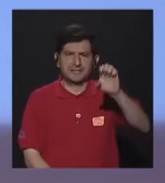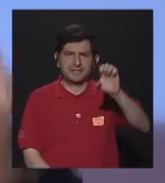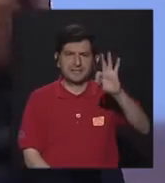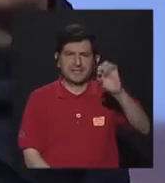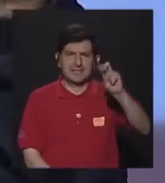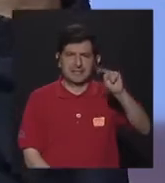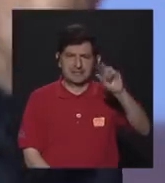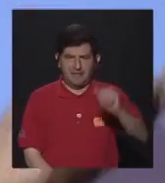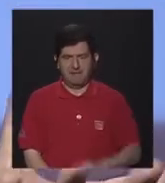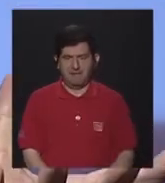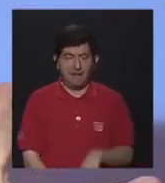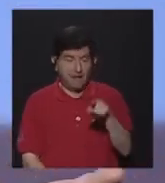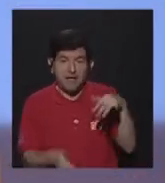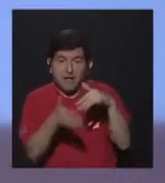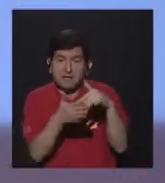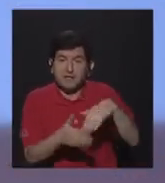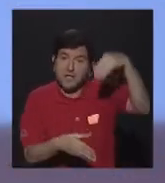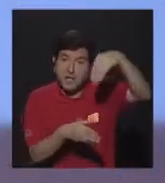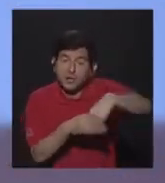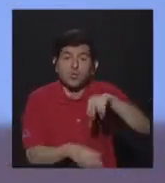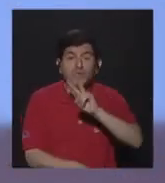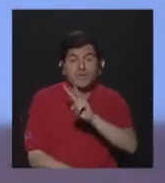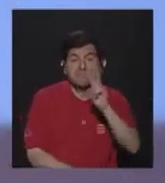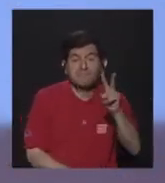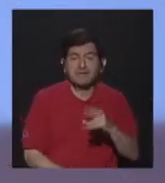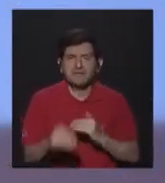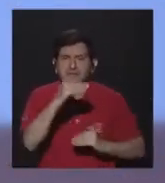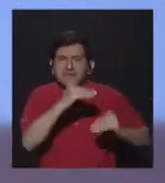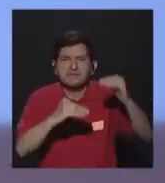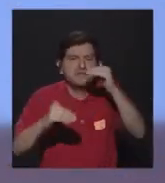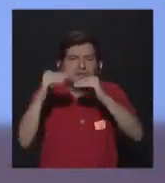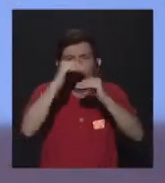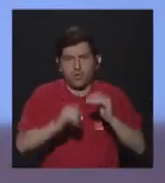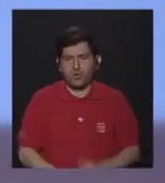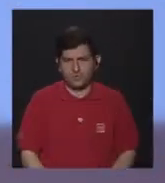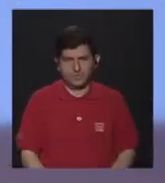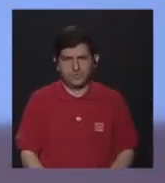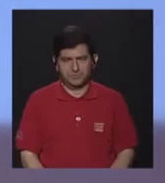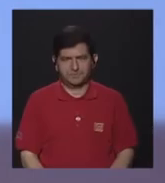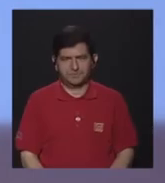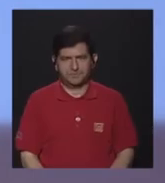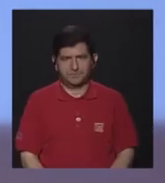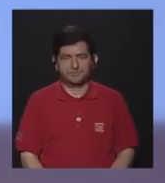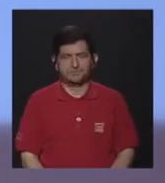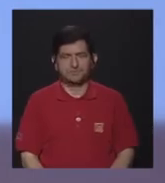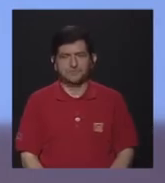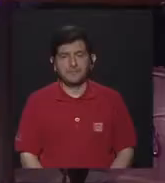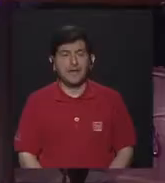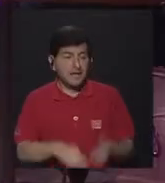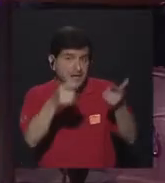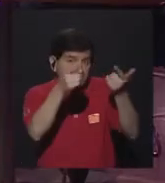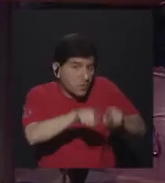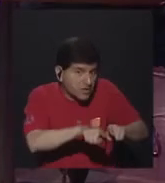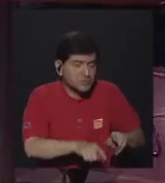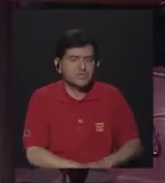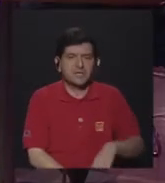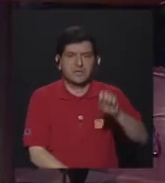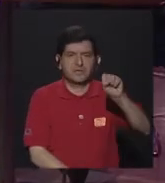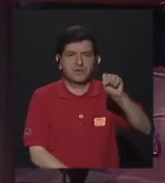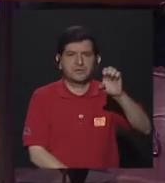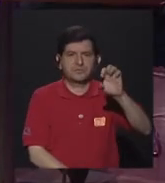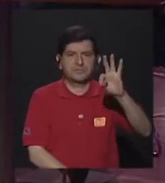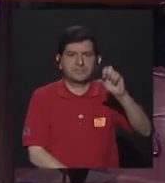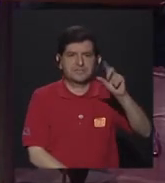estudio que incluye 22 edificios y dos edificios lo que ocurrió es que setena aprobó un